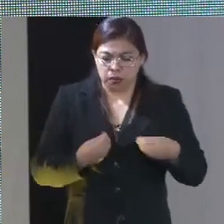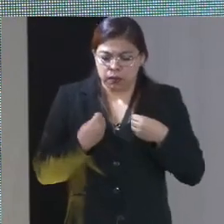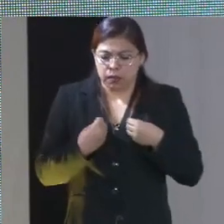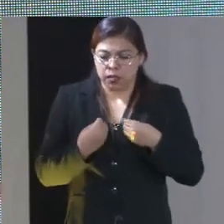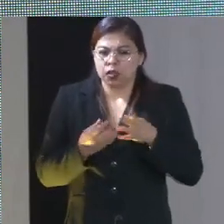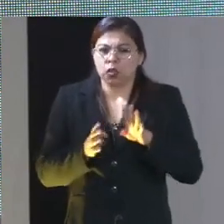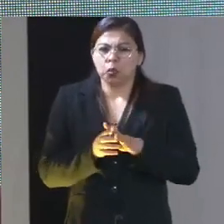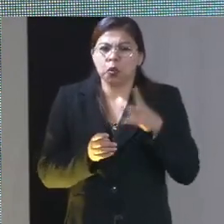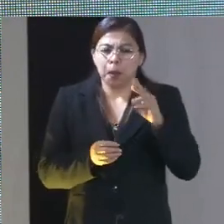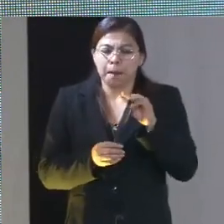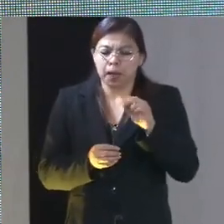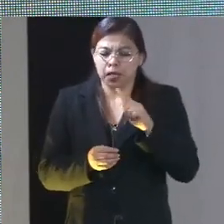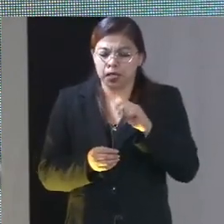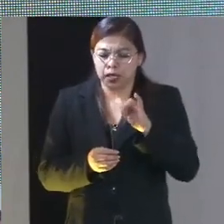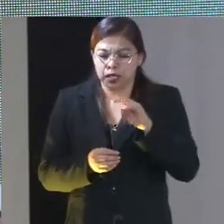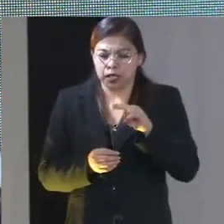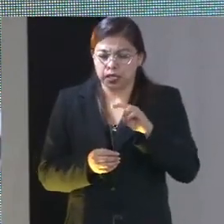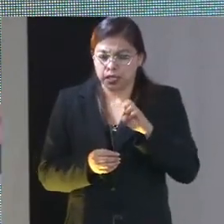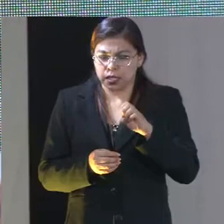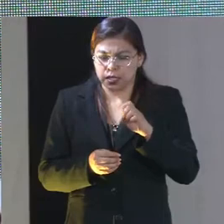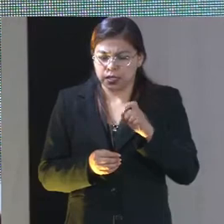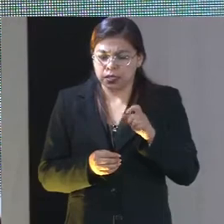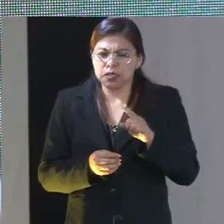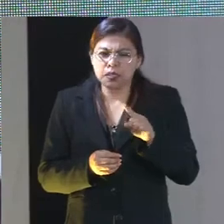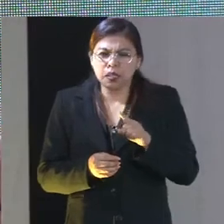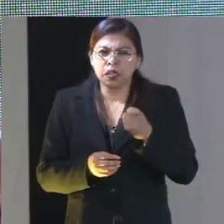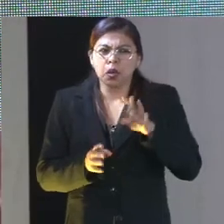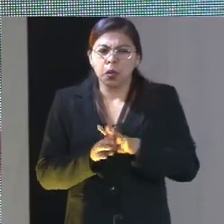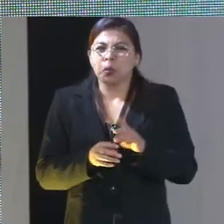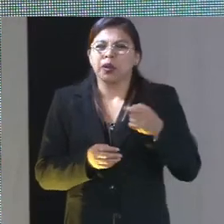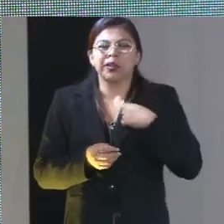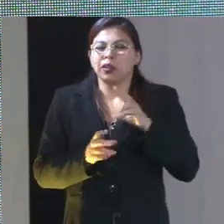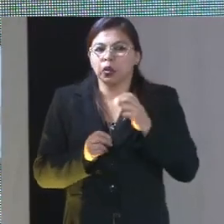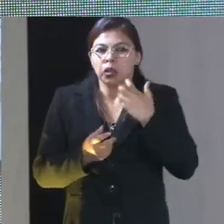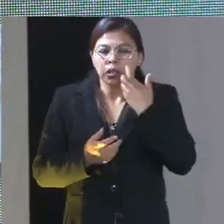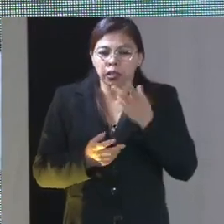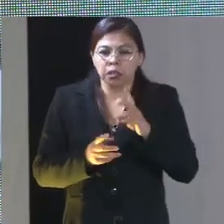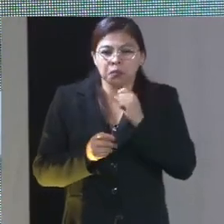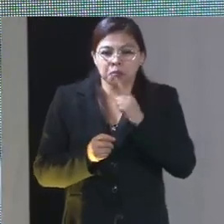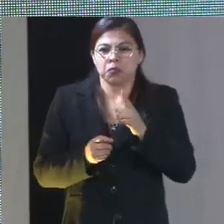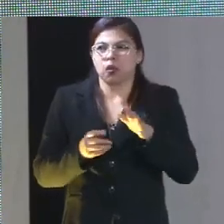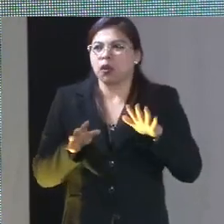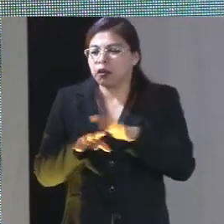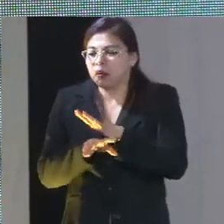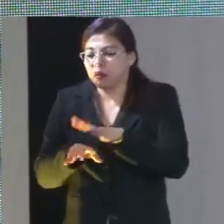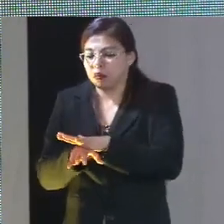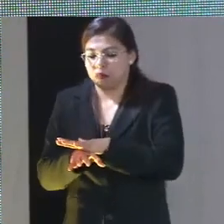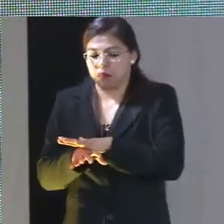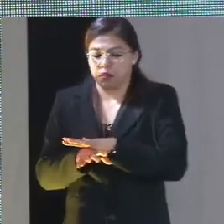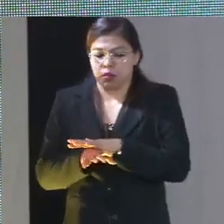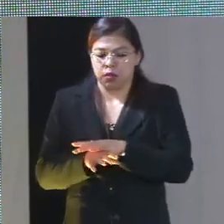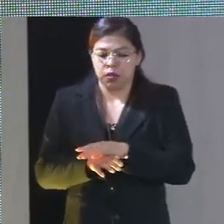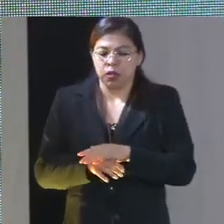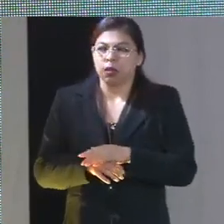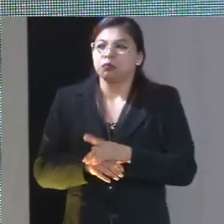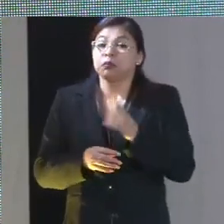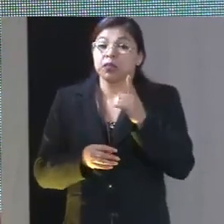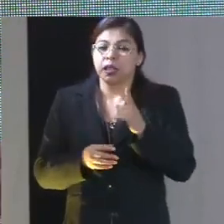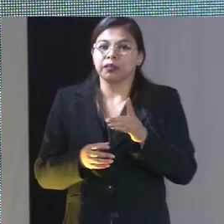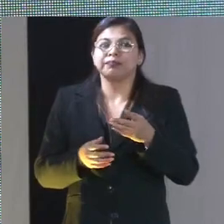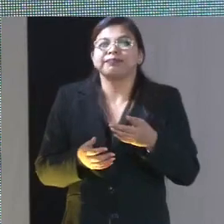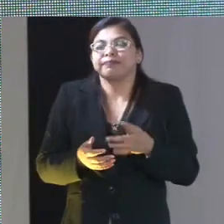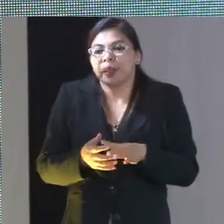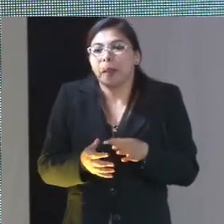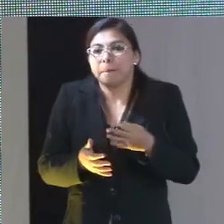Varax, según la cual la resistencia de los tlaxcaltecas, encabezada por Xicoténcatl, el joven hermoso, que fue vencida por